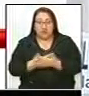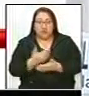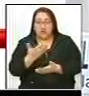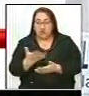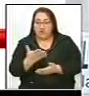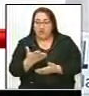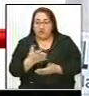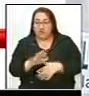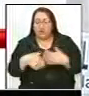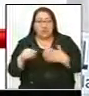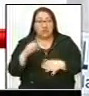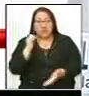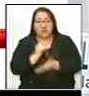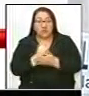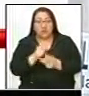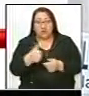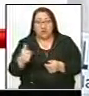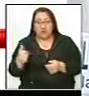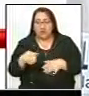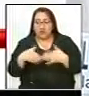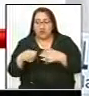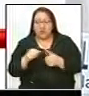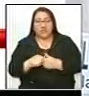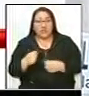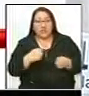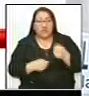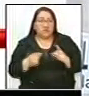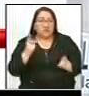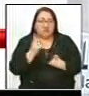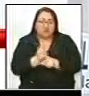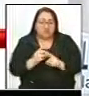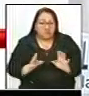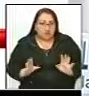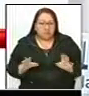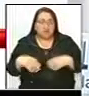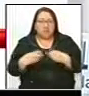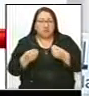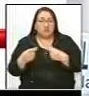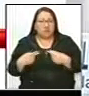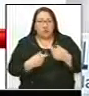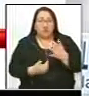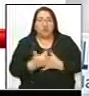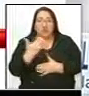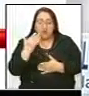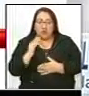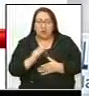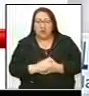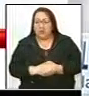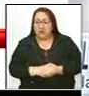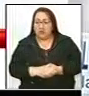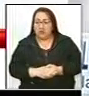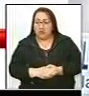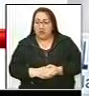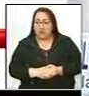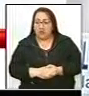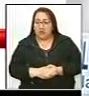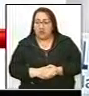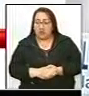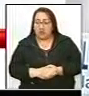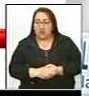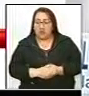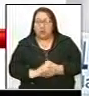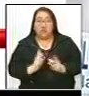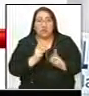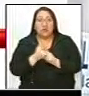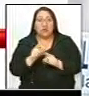las propuestas puedan ser aprobadas por ellas, que puede ser administración directa, que puede ser entrega de concurso nuevo, que puede ser de repente entrega directa